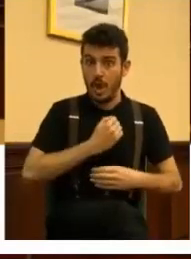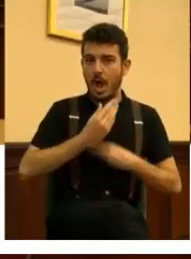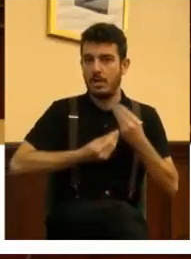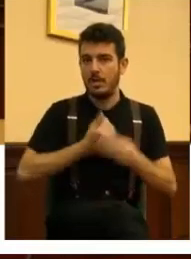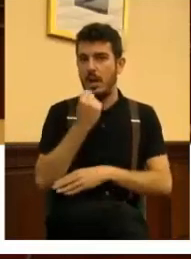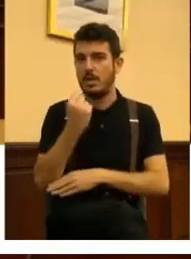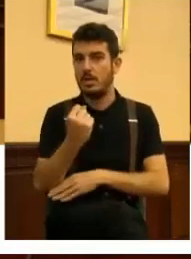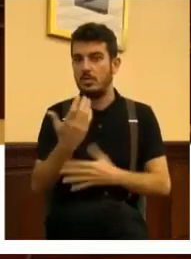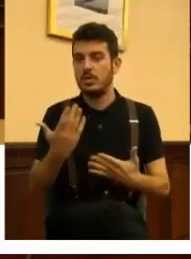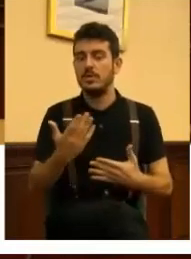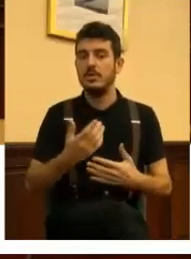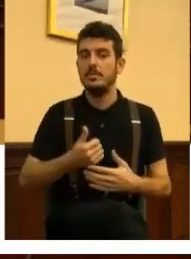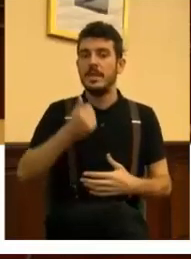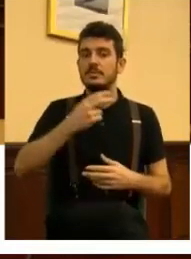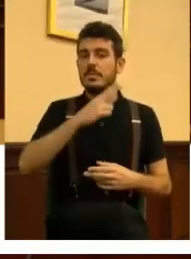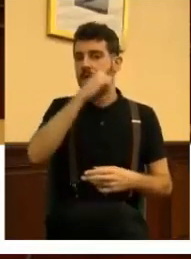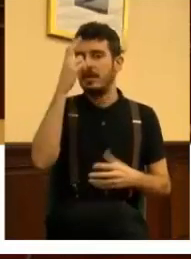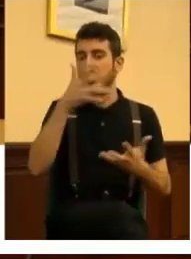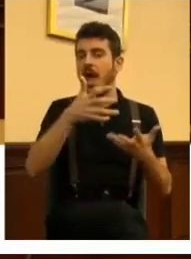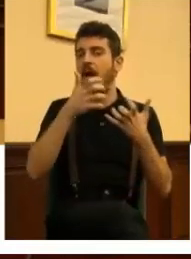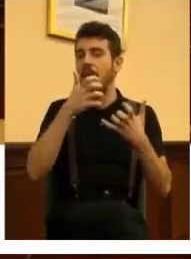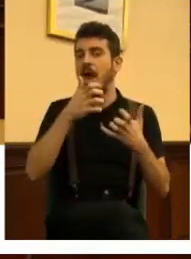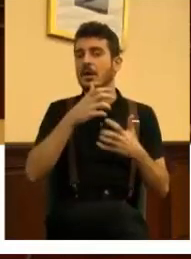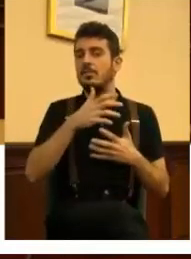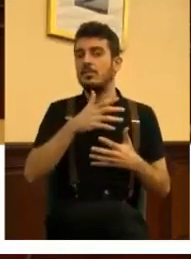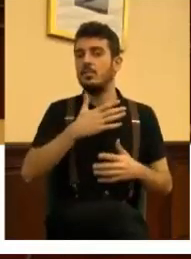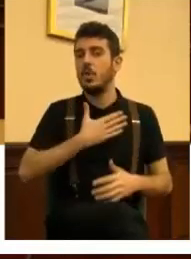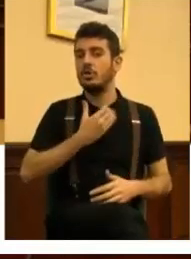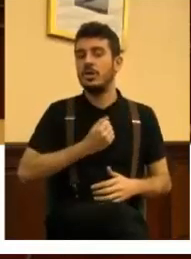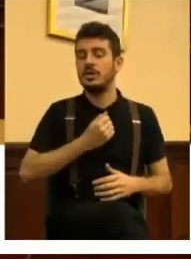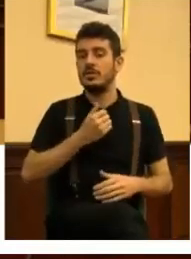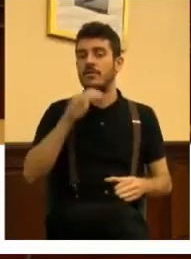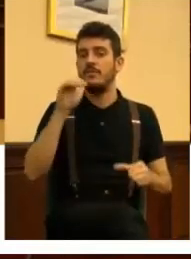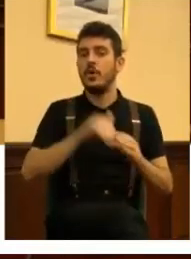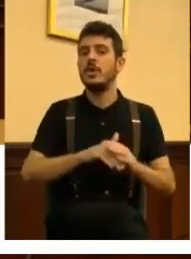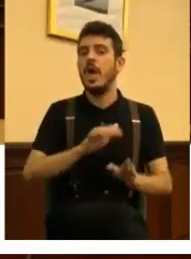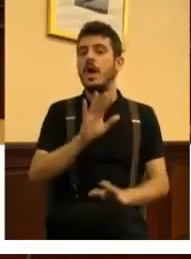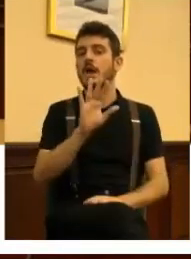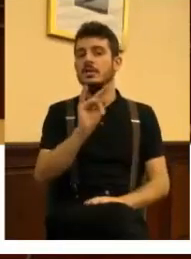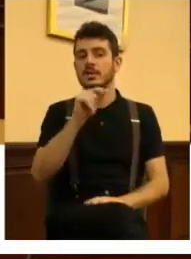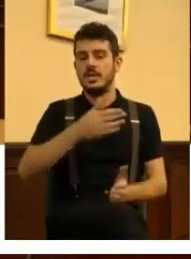Más Madrid Ganar Móstoles va a votar de forma positiva esta moción.